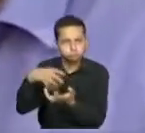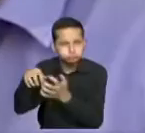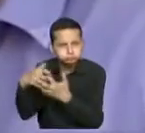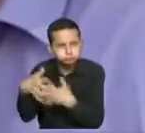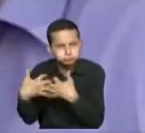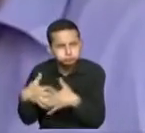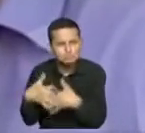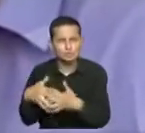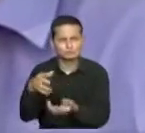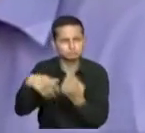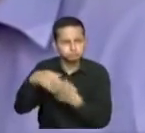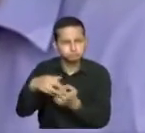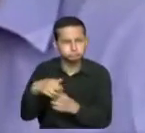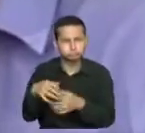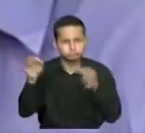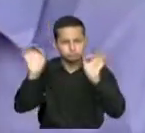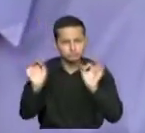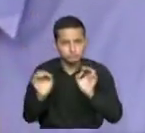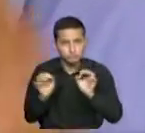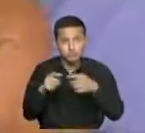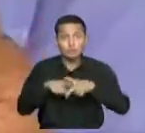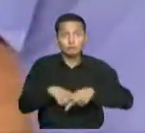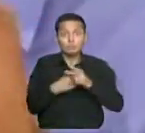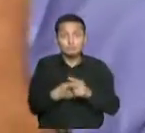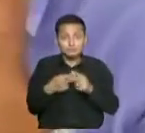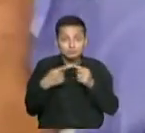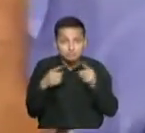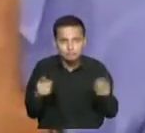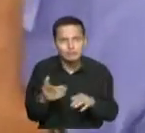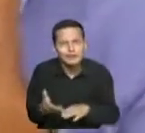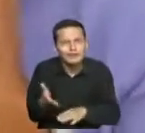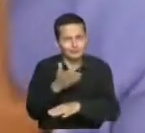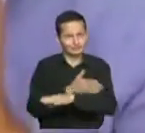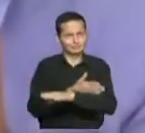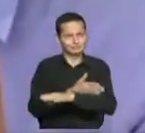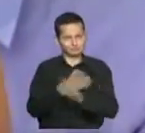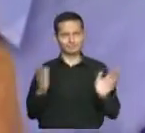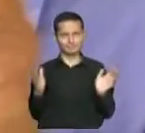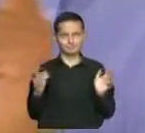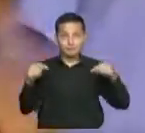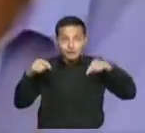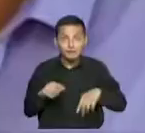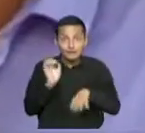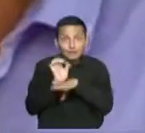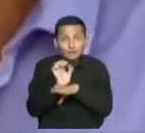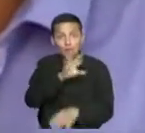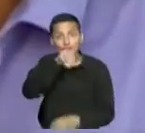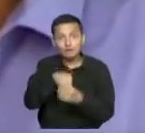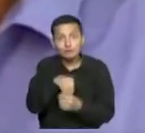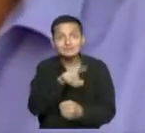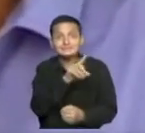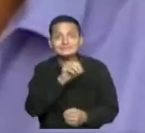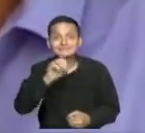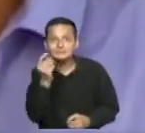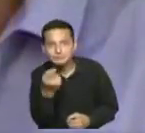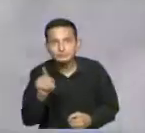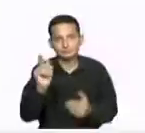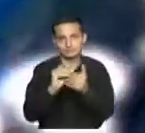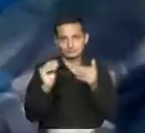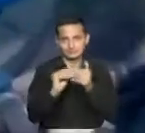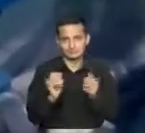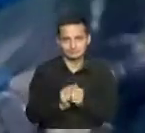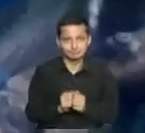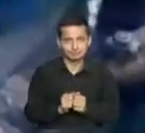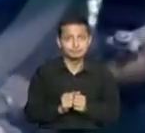producción comercial antes de su inauguración. Es decir, estas hidroeléctricas ya le han ahorrado al país 100 millones de dólares, compañeros y compañeras.